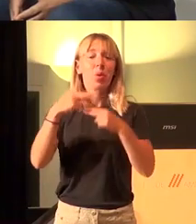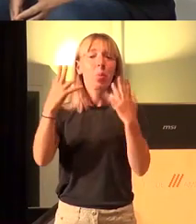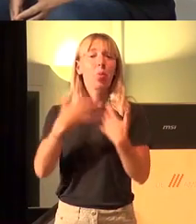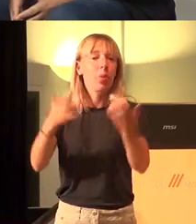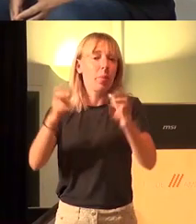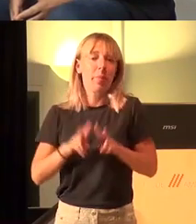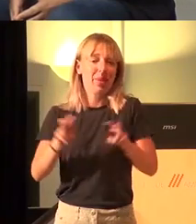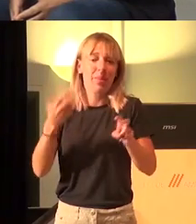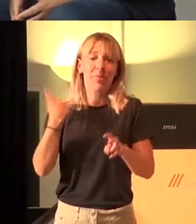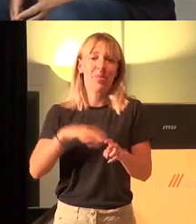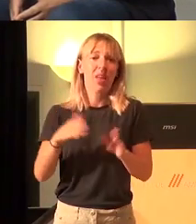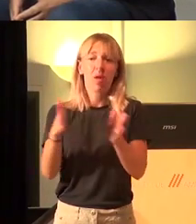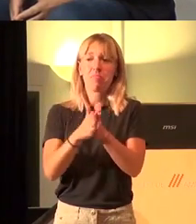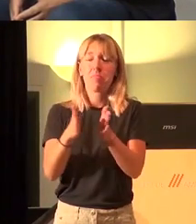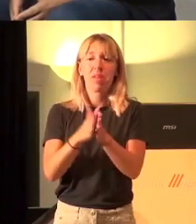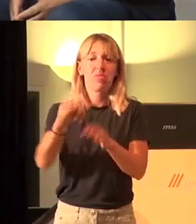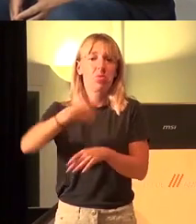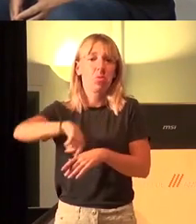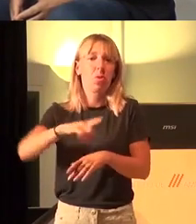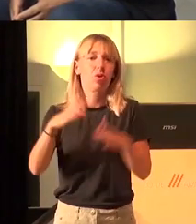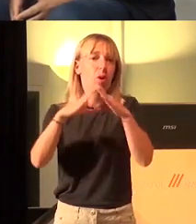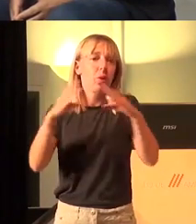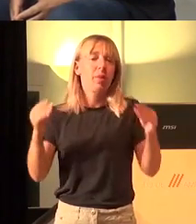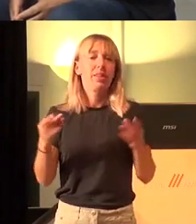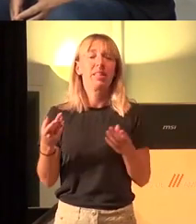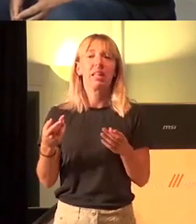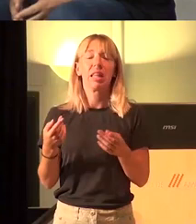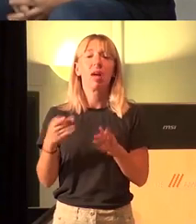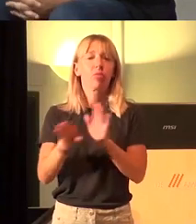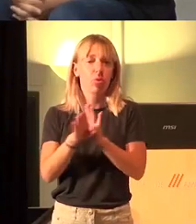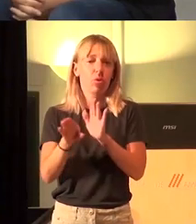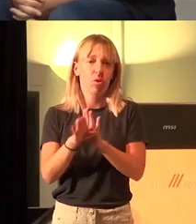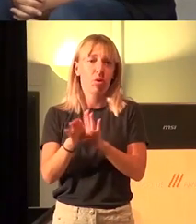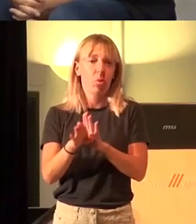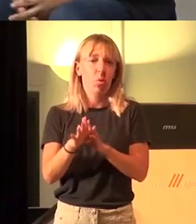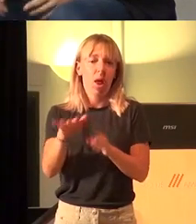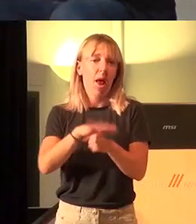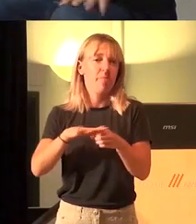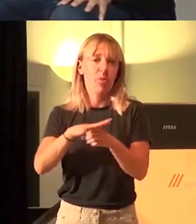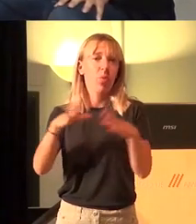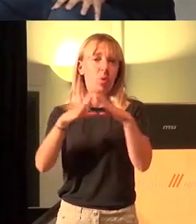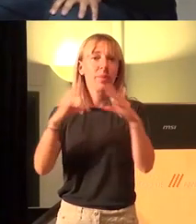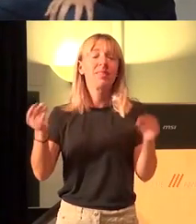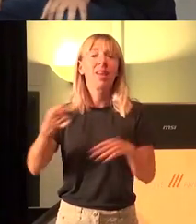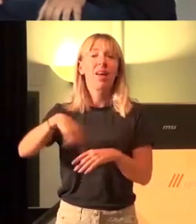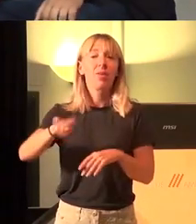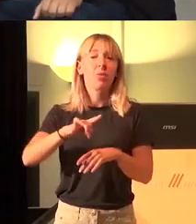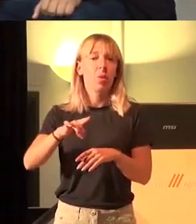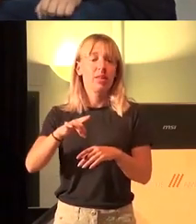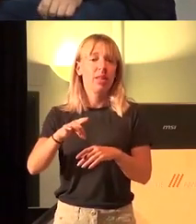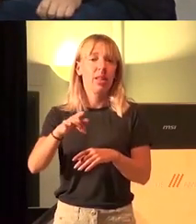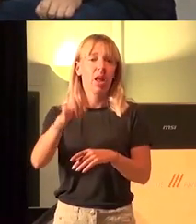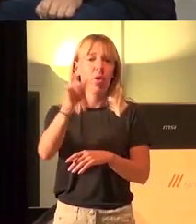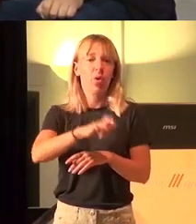desde el principio eran compañeros nuestros de universidad, han seguido siendo el ámbito universitario, nuestra cantera